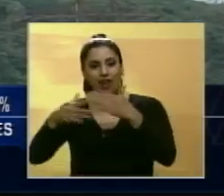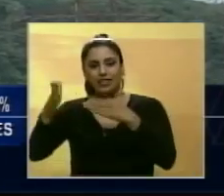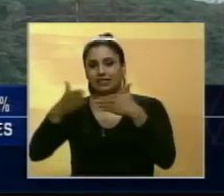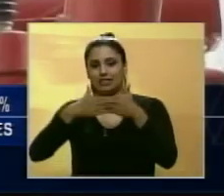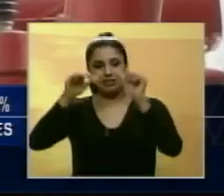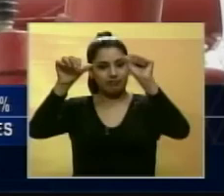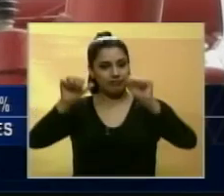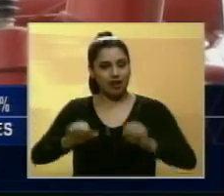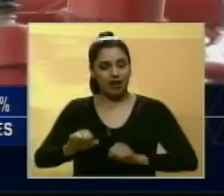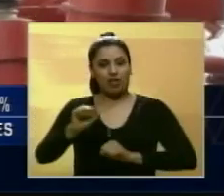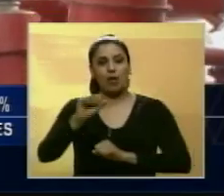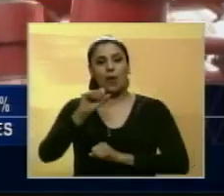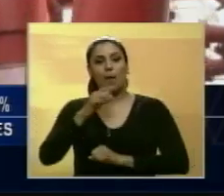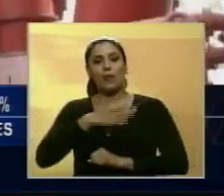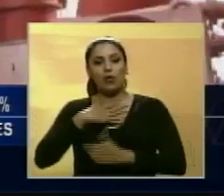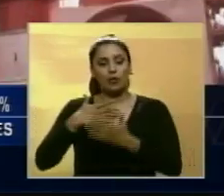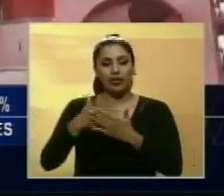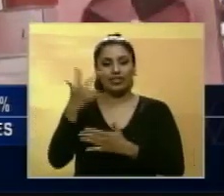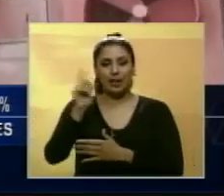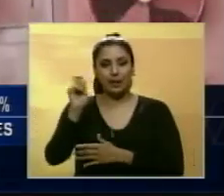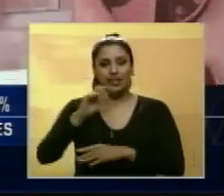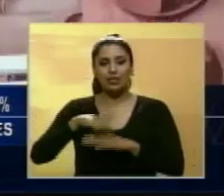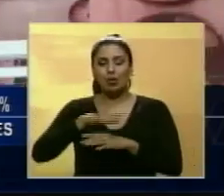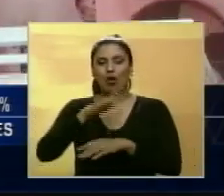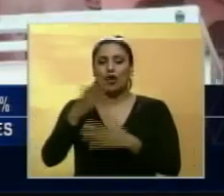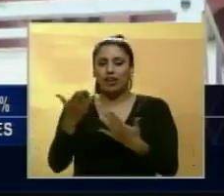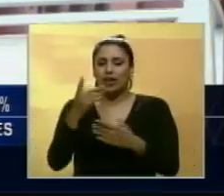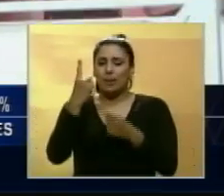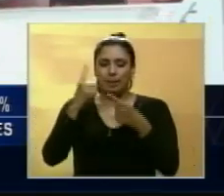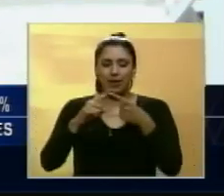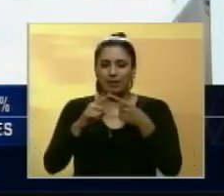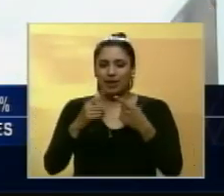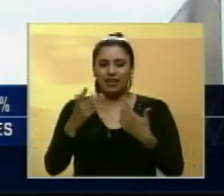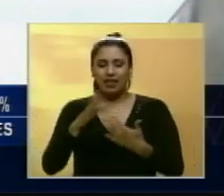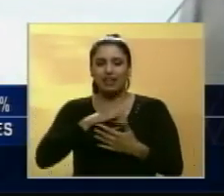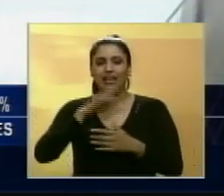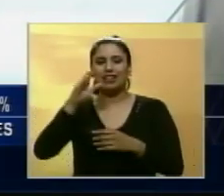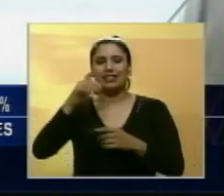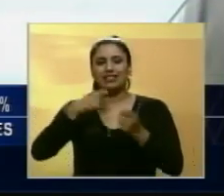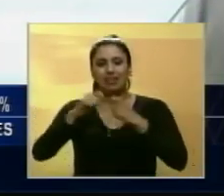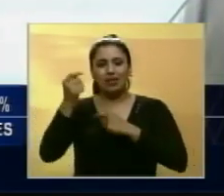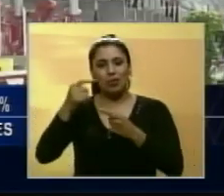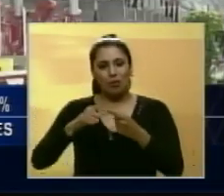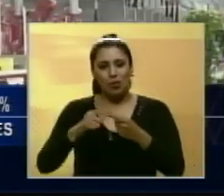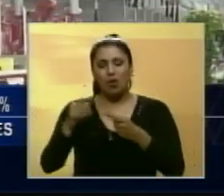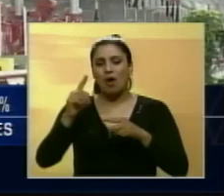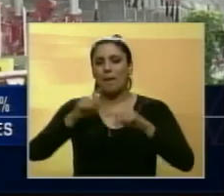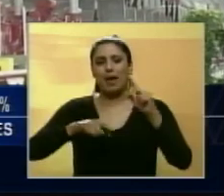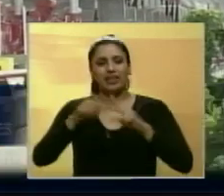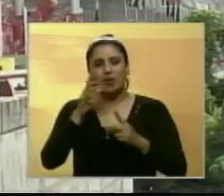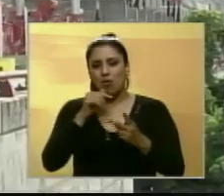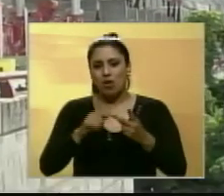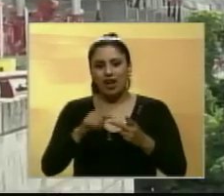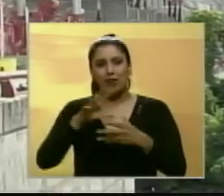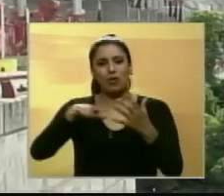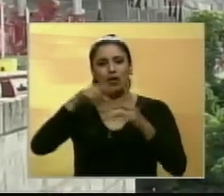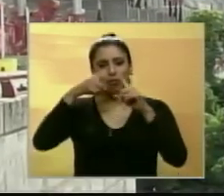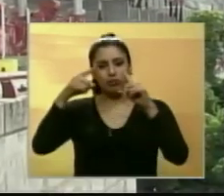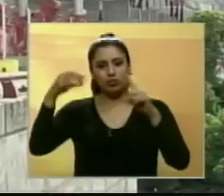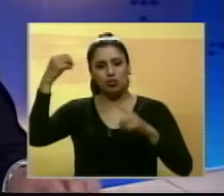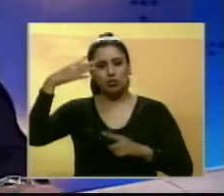sus puertas en el primer trimestre del año debido a varias razones, entre ellas las bajas ventas, falta de mercancía y la situación